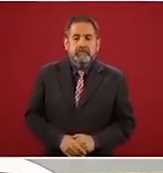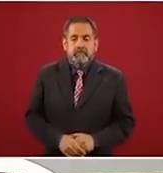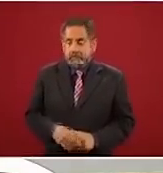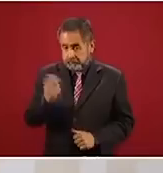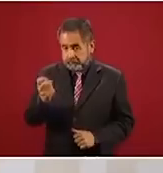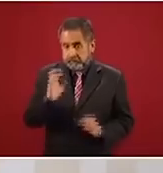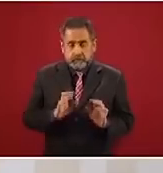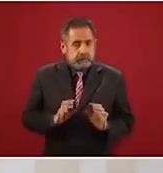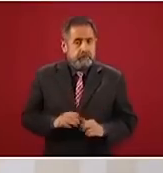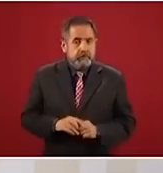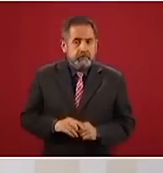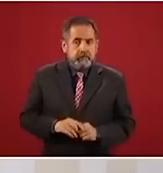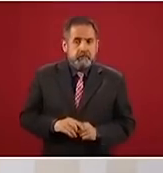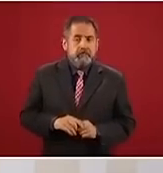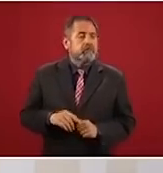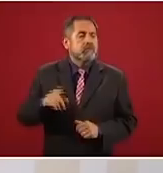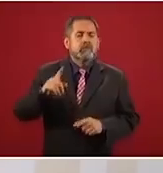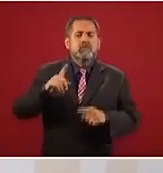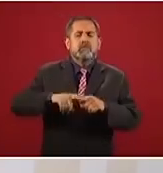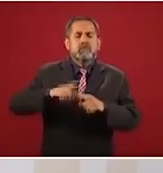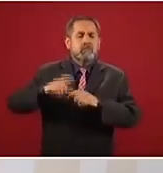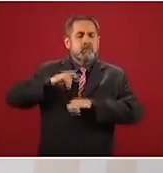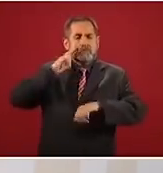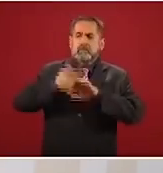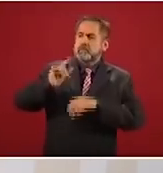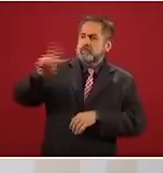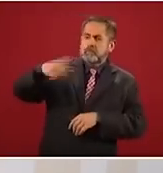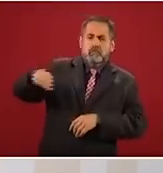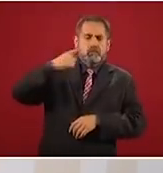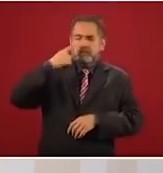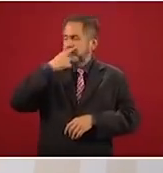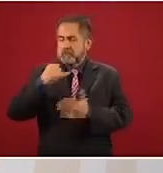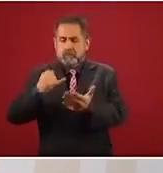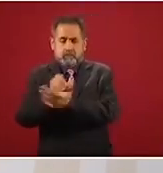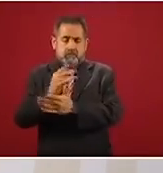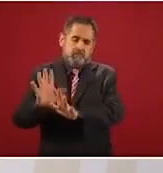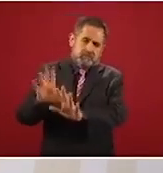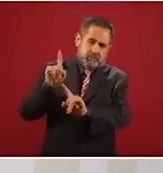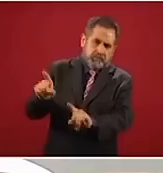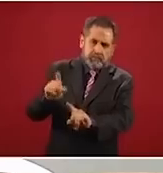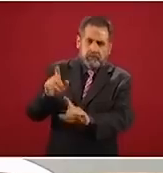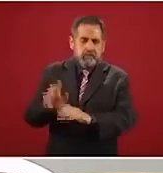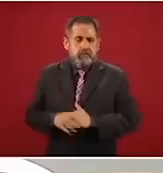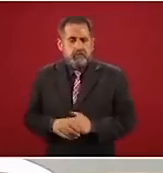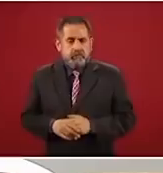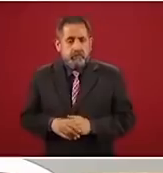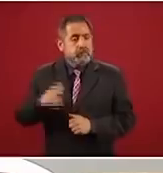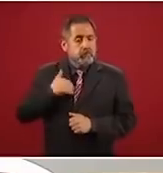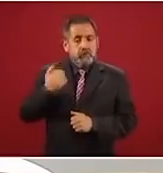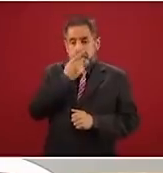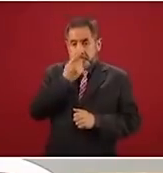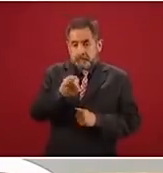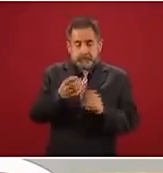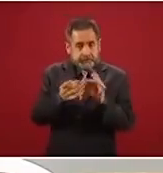Eso lo tiene que decidir la autoridad competente en su momento. Pero lo que quiero